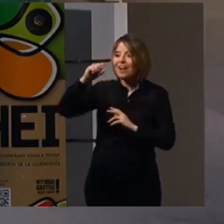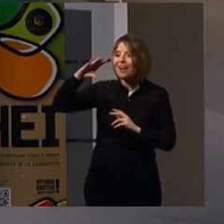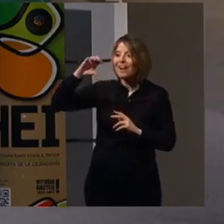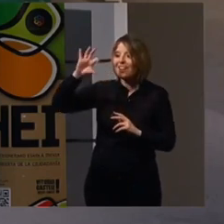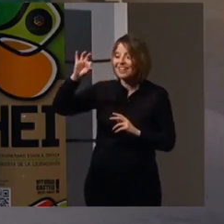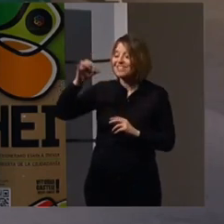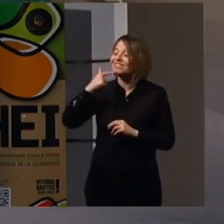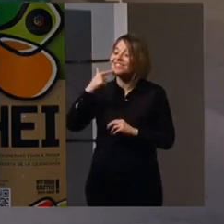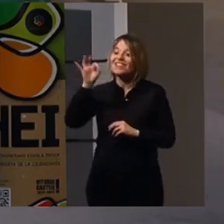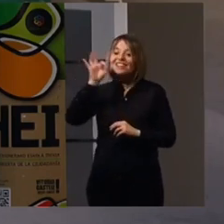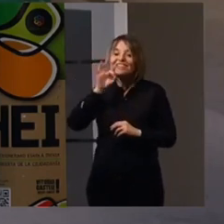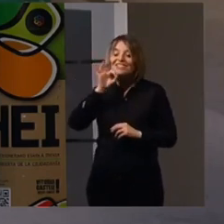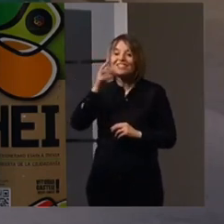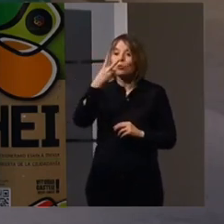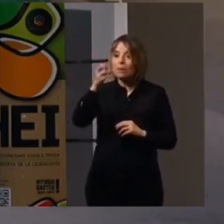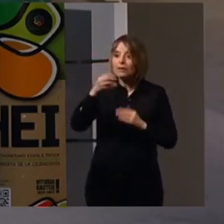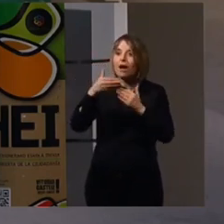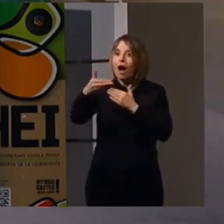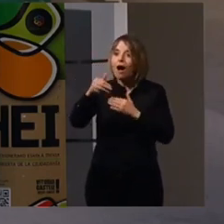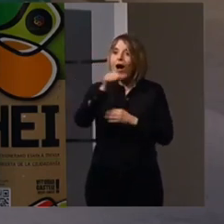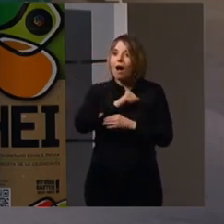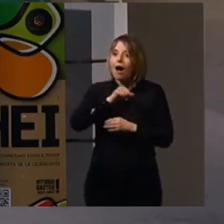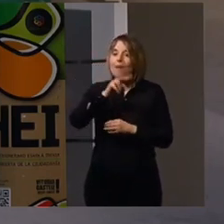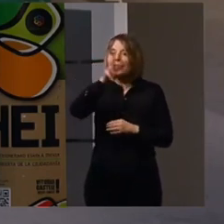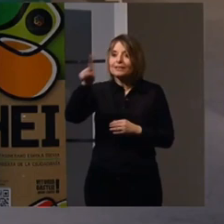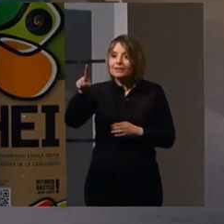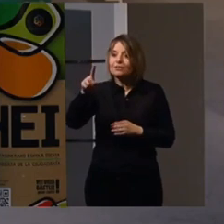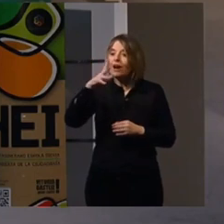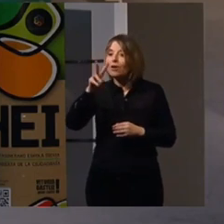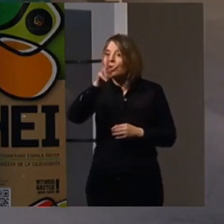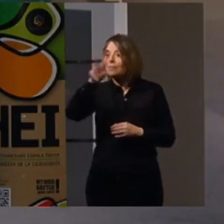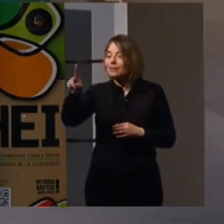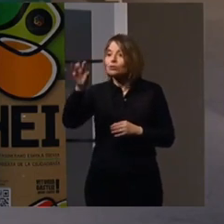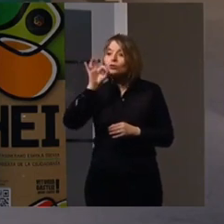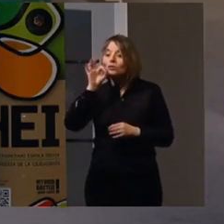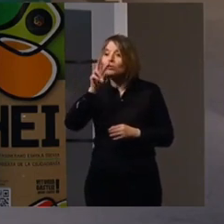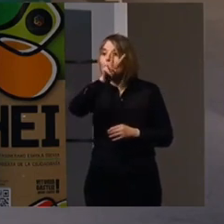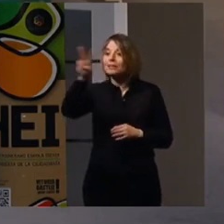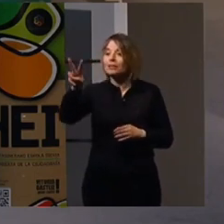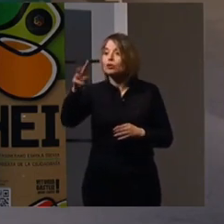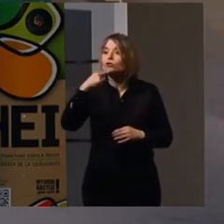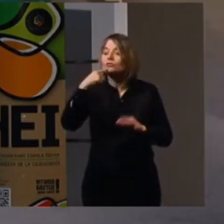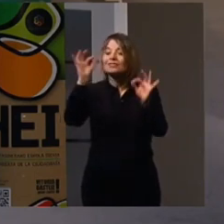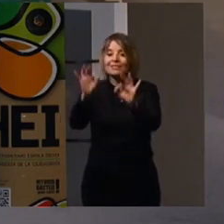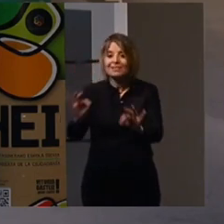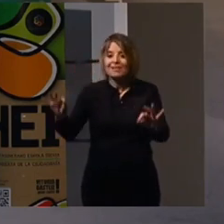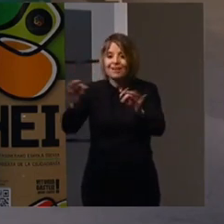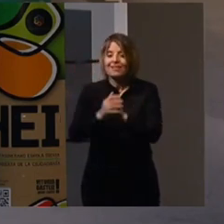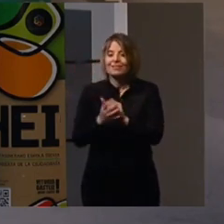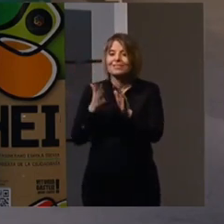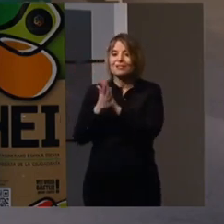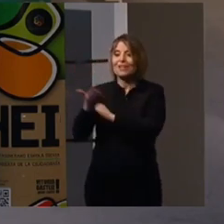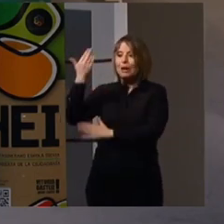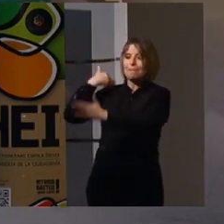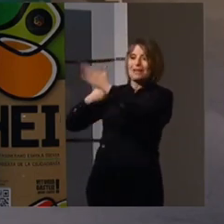que dice, en el siglo XX se hablaba mucho del siglo XXI, pero en el siglo XXI no se habla prácticamente nada del siglo XXII. De alguna forma, en el